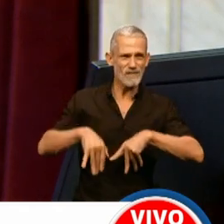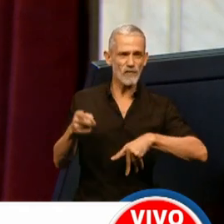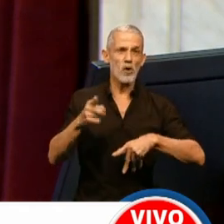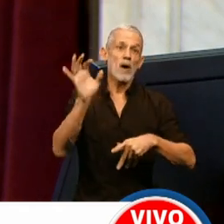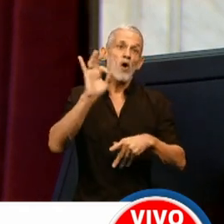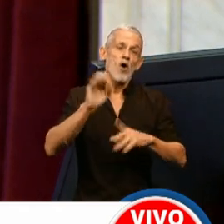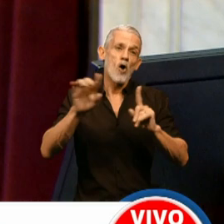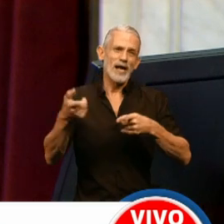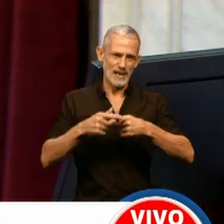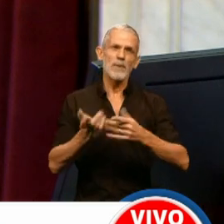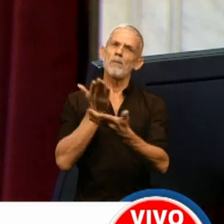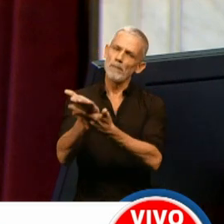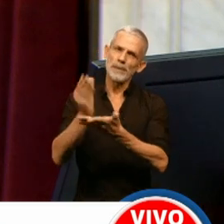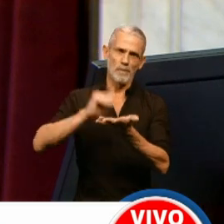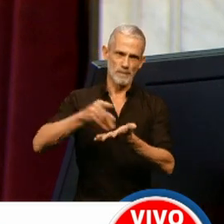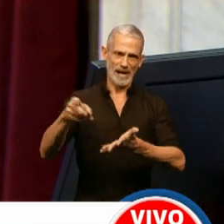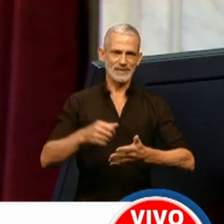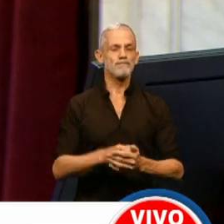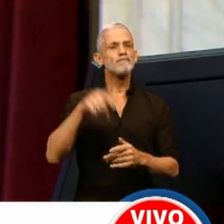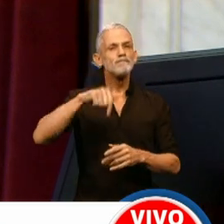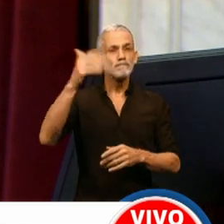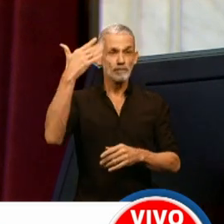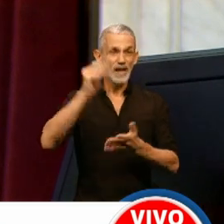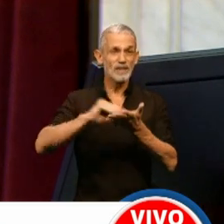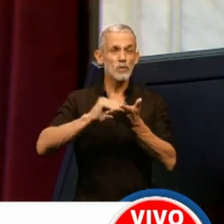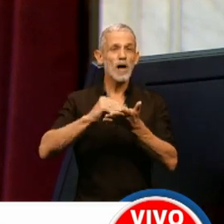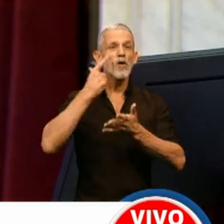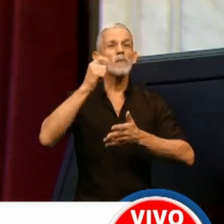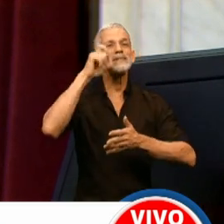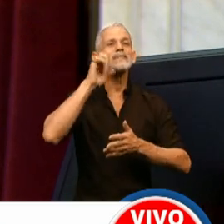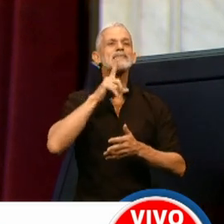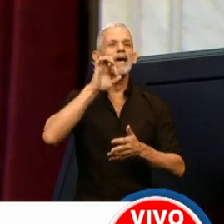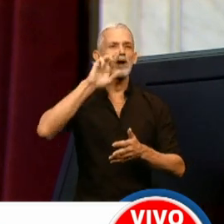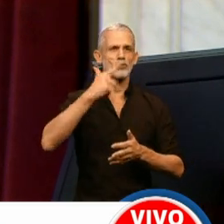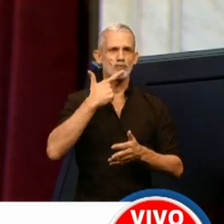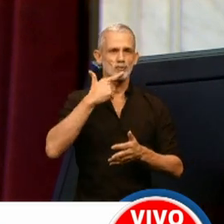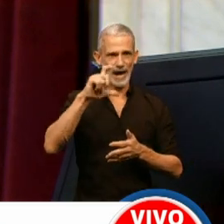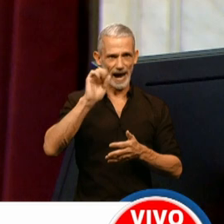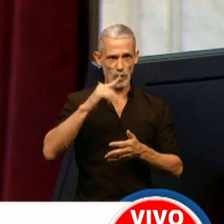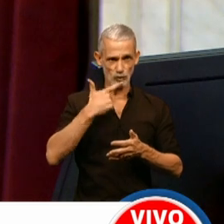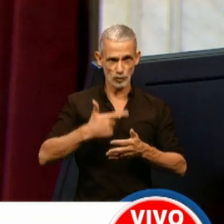ha vuelto a pedir en uso de la palabra el diputado cisneros carlos